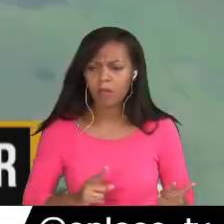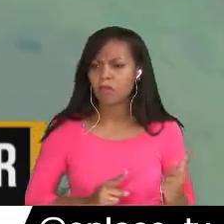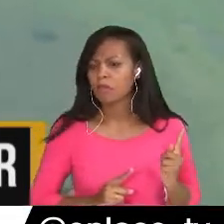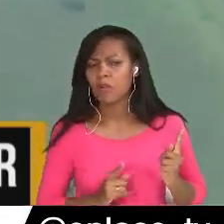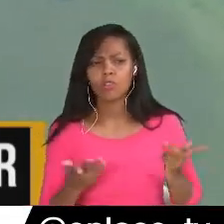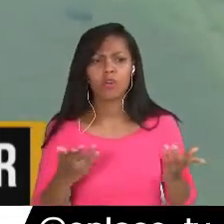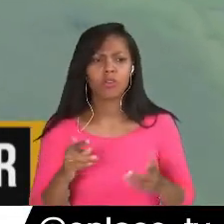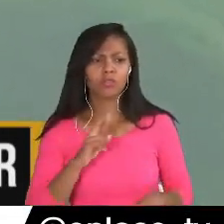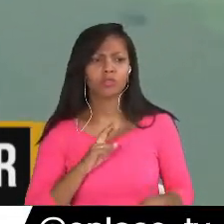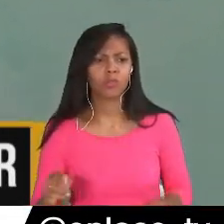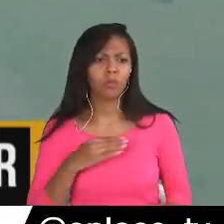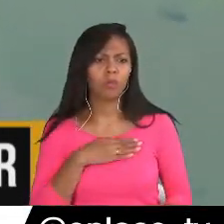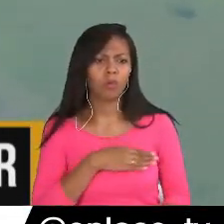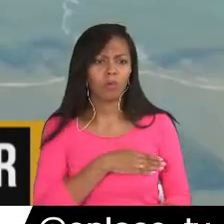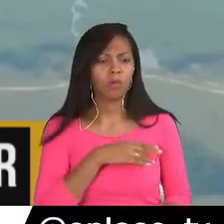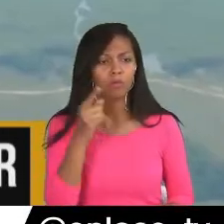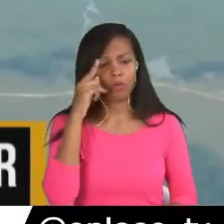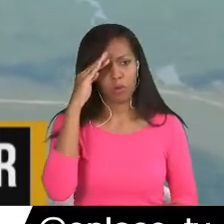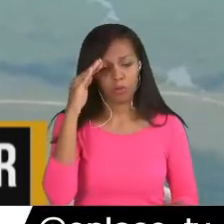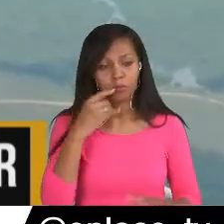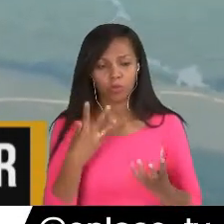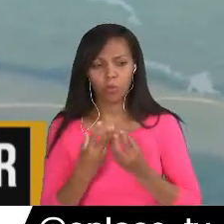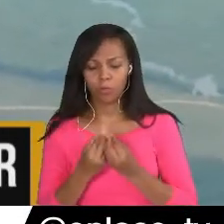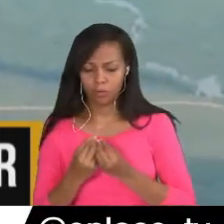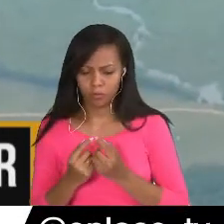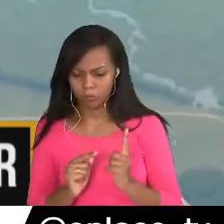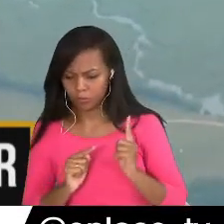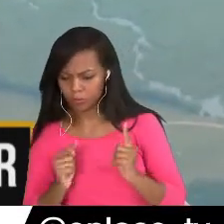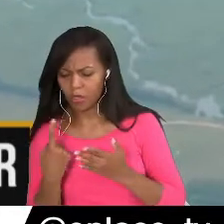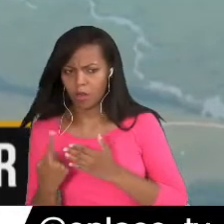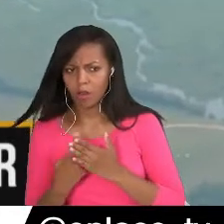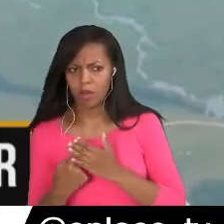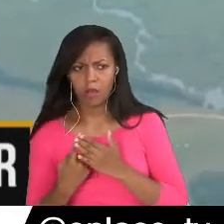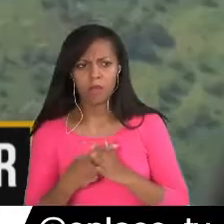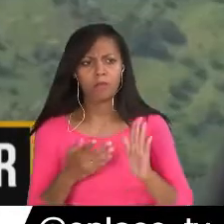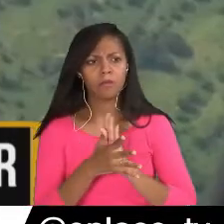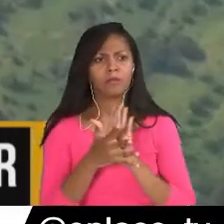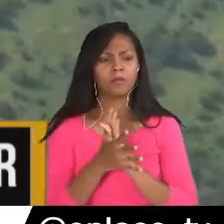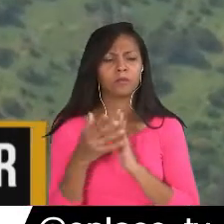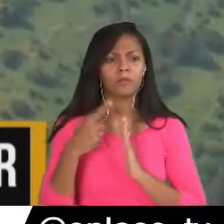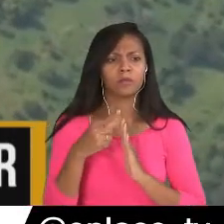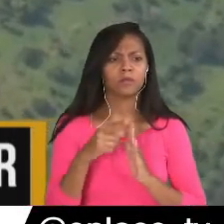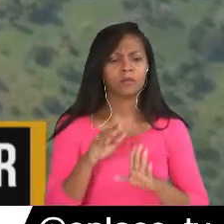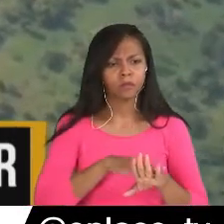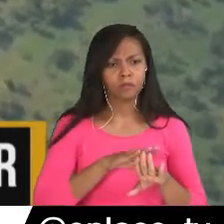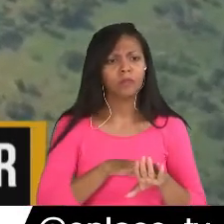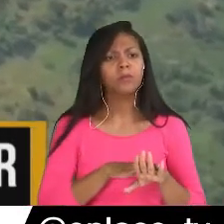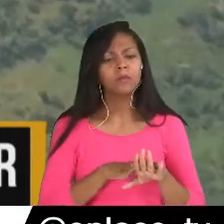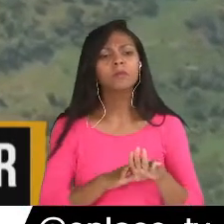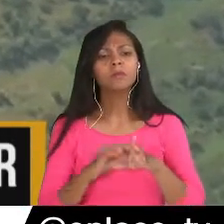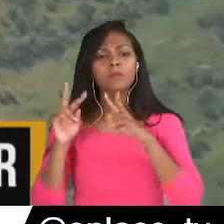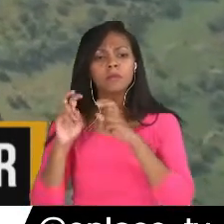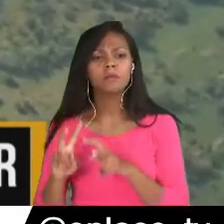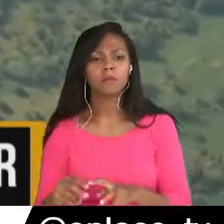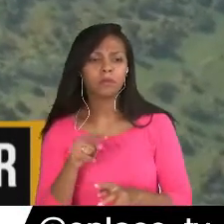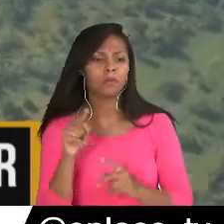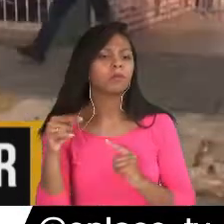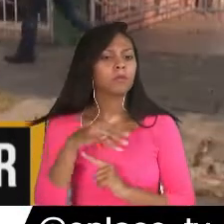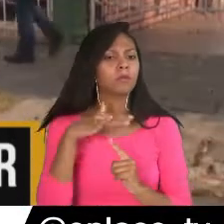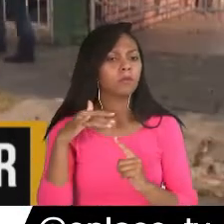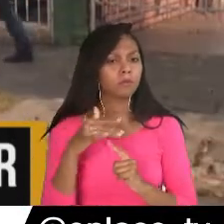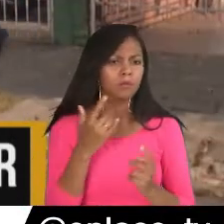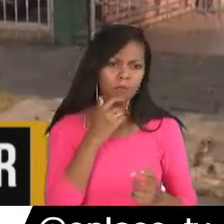el comando de la 5ª Brigada del Ejército se pronunció en las últimas horas y advirtió que se investigará el caso. Como se recordará,